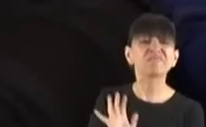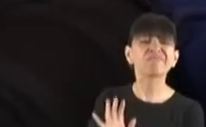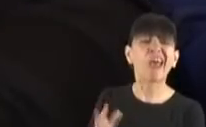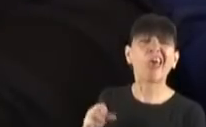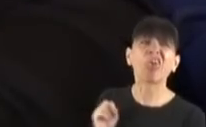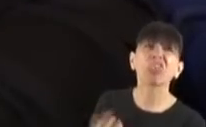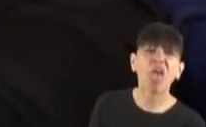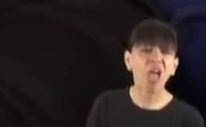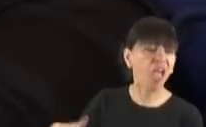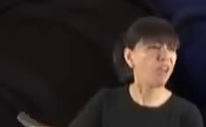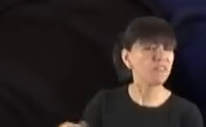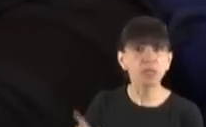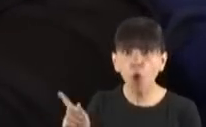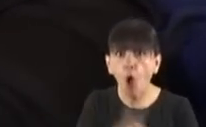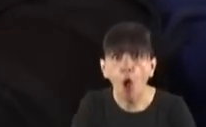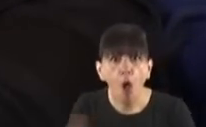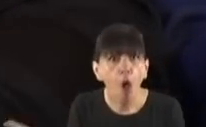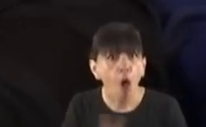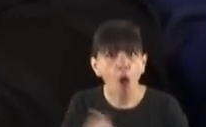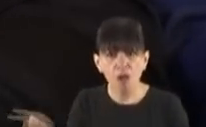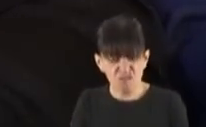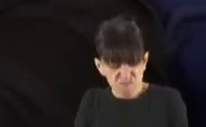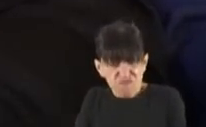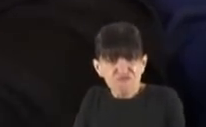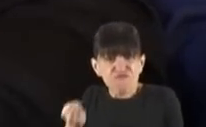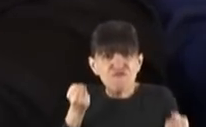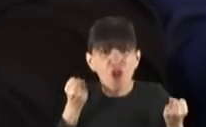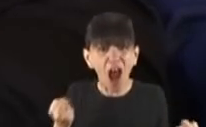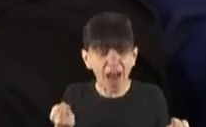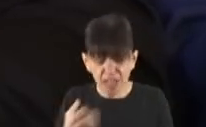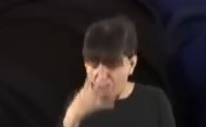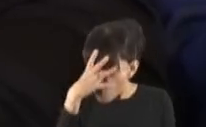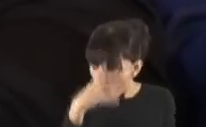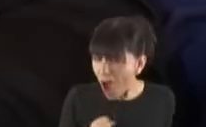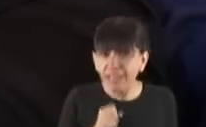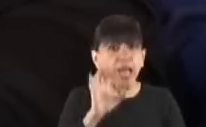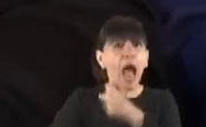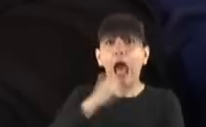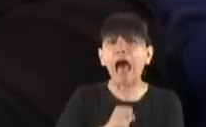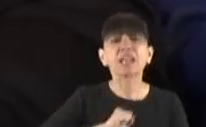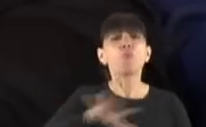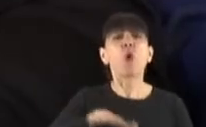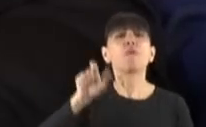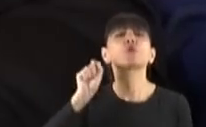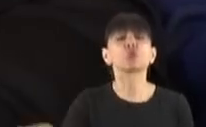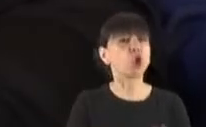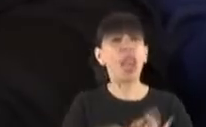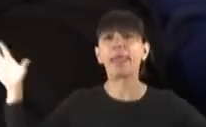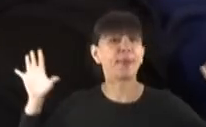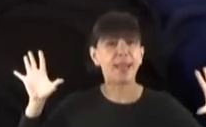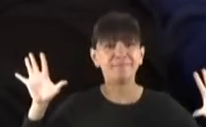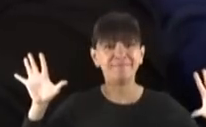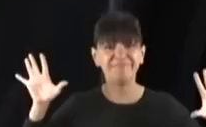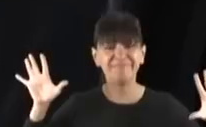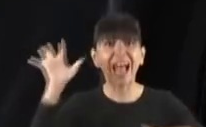Tuvo una fuerza tremenda, tan tremenda que le permitió liberar a un pueblo y empezar a construir lo que